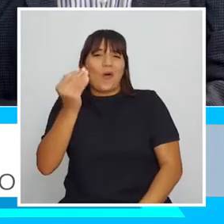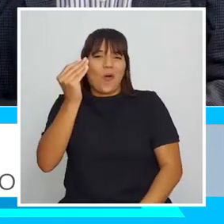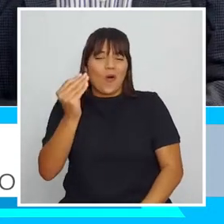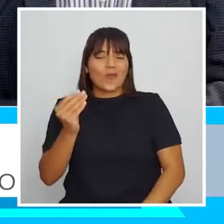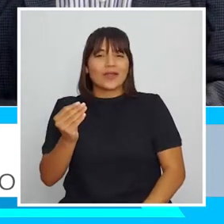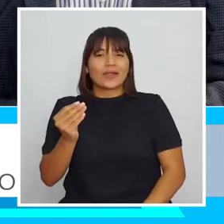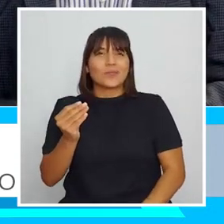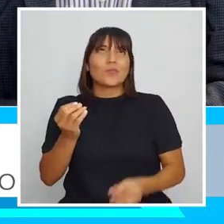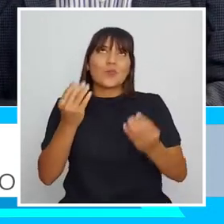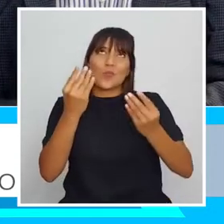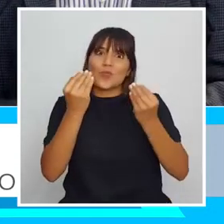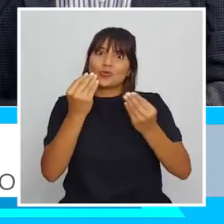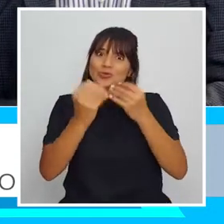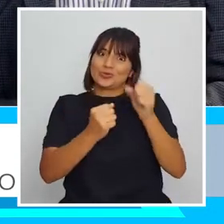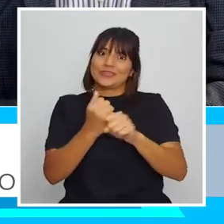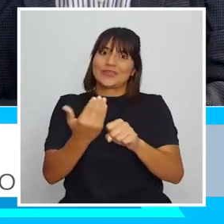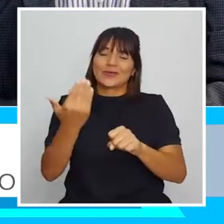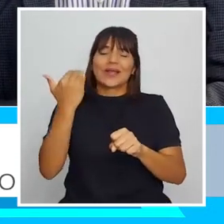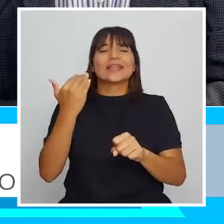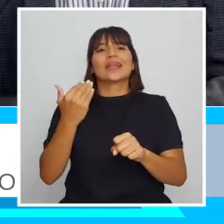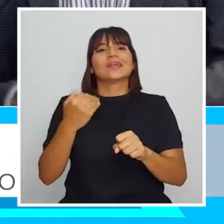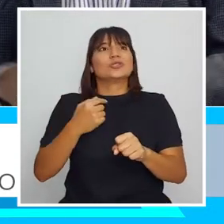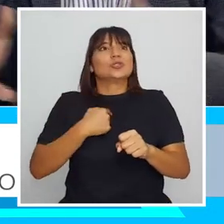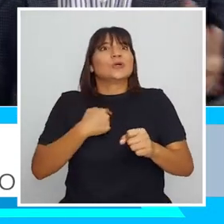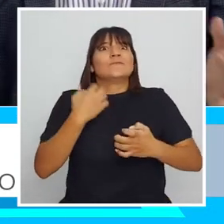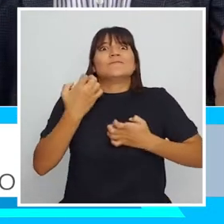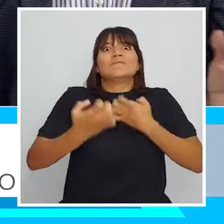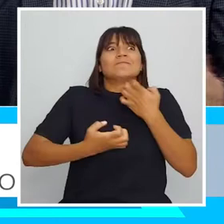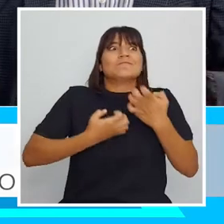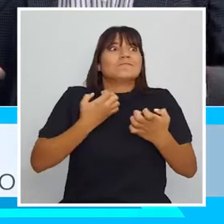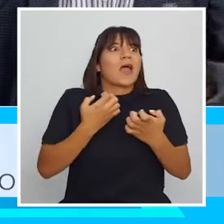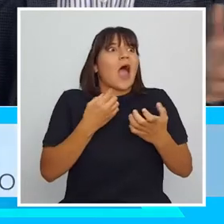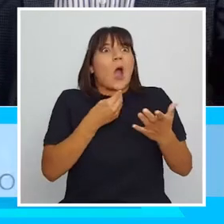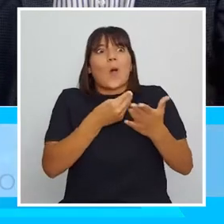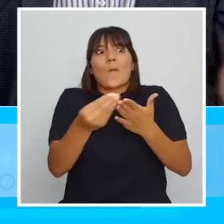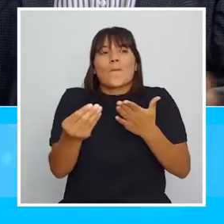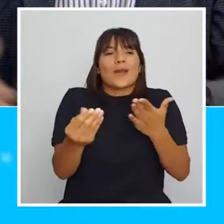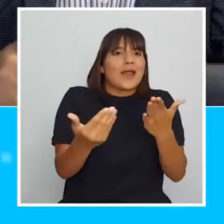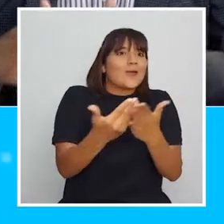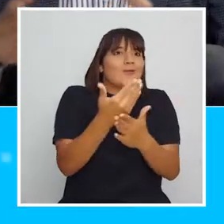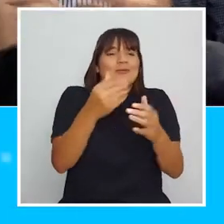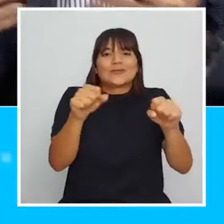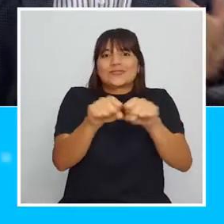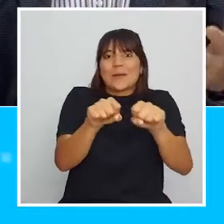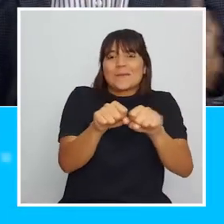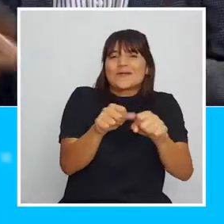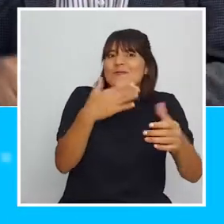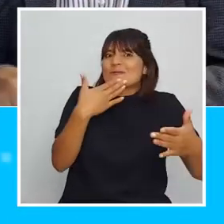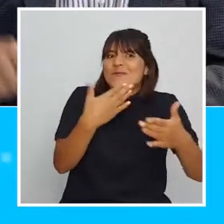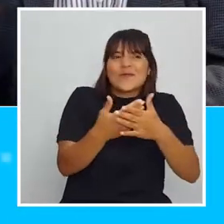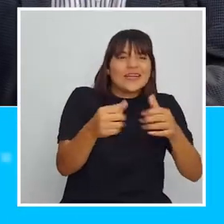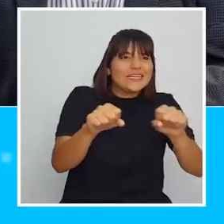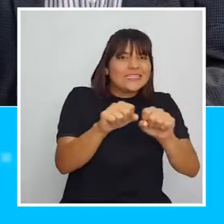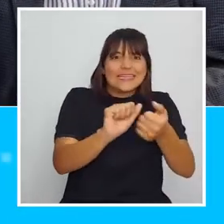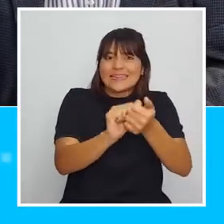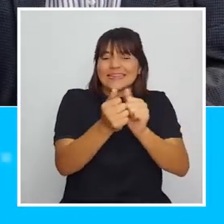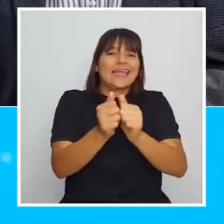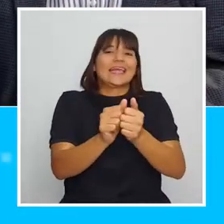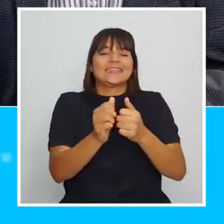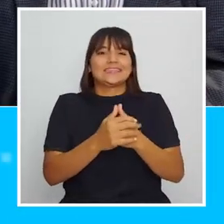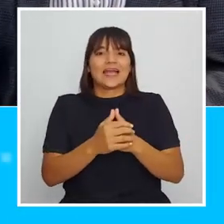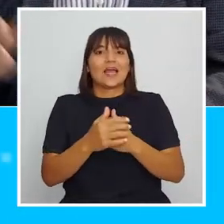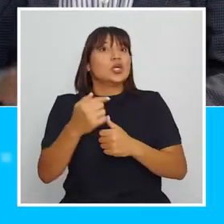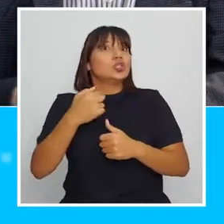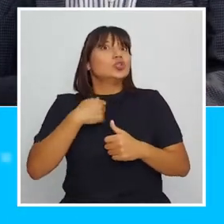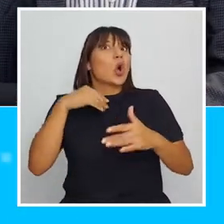años, uno se ilusionaba con que iba a estrenar zapatos, unas buenas tenis dentro de 12 meses. En enero me hacía la ilusión